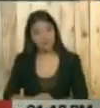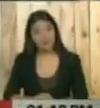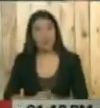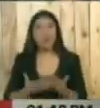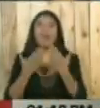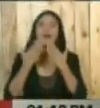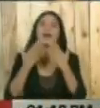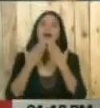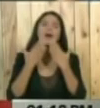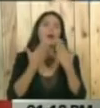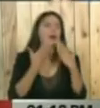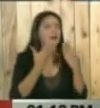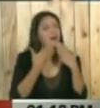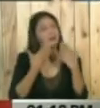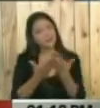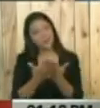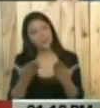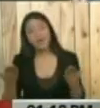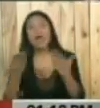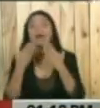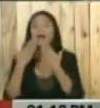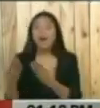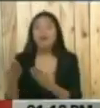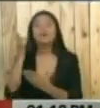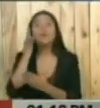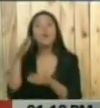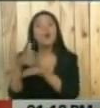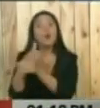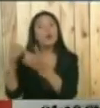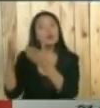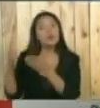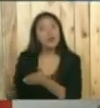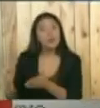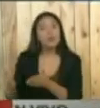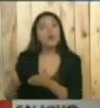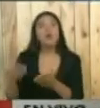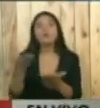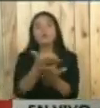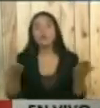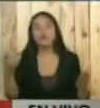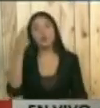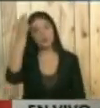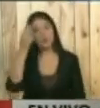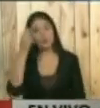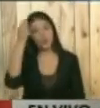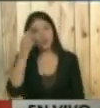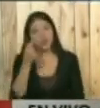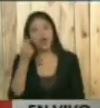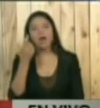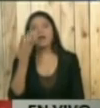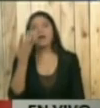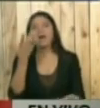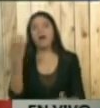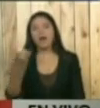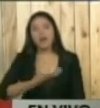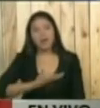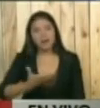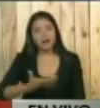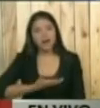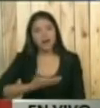Gracias a todas y a todos. Gracias a nuestra gobernadora, los compañeros diputados, legisladores,